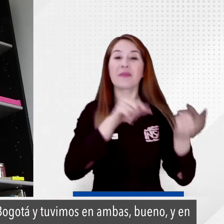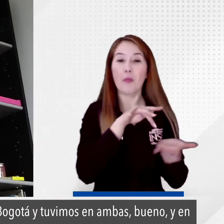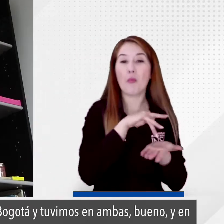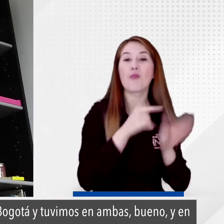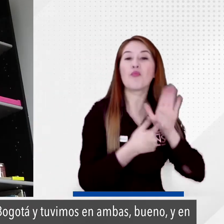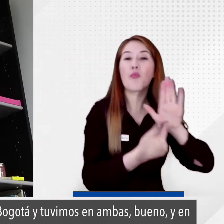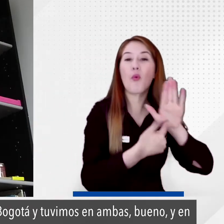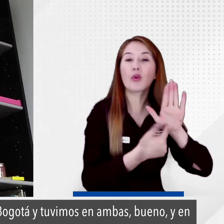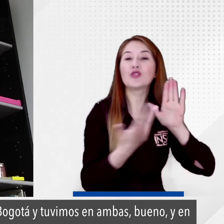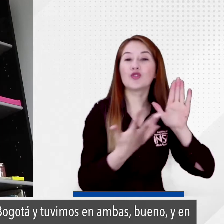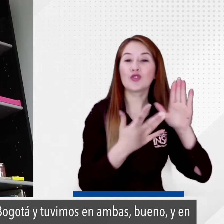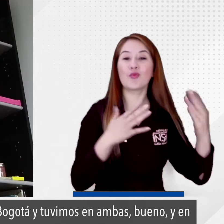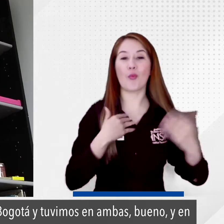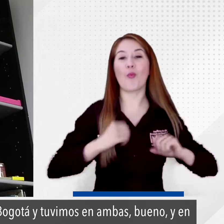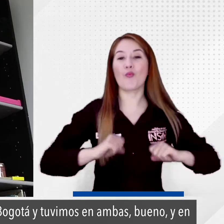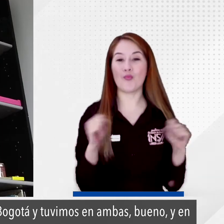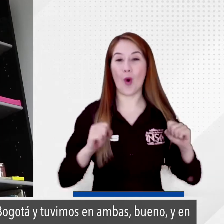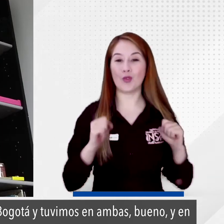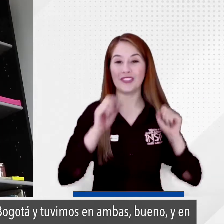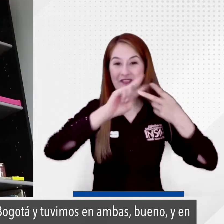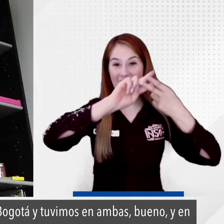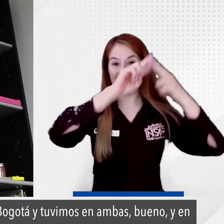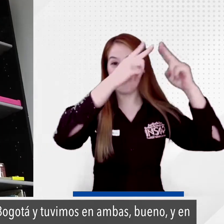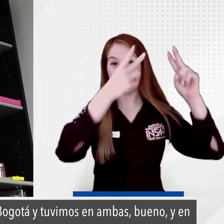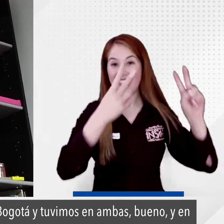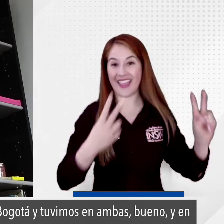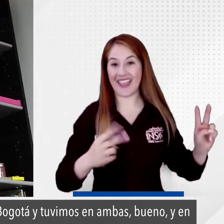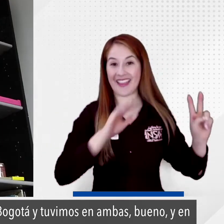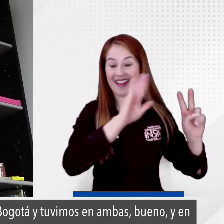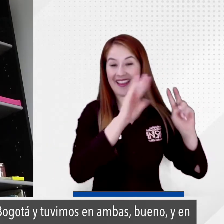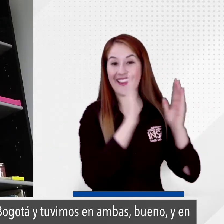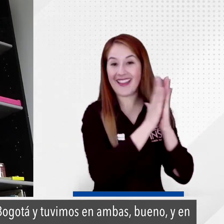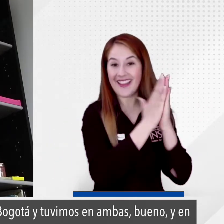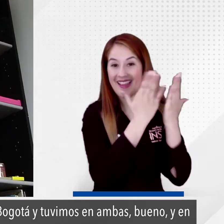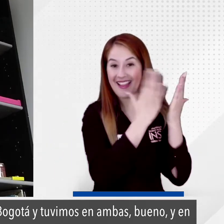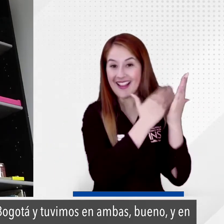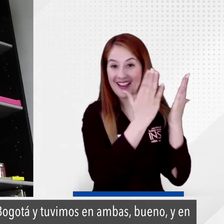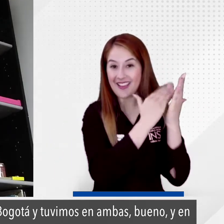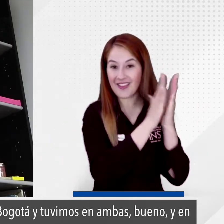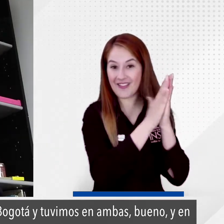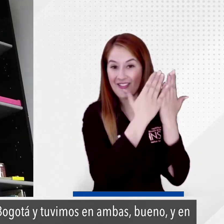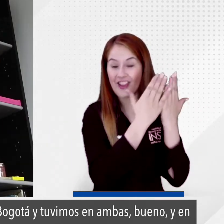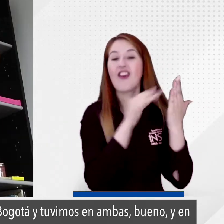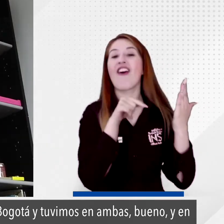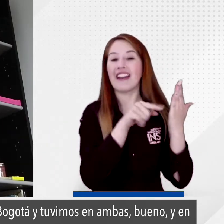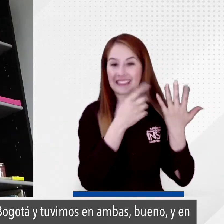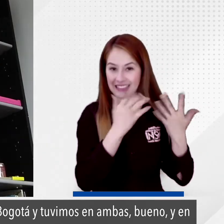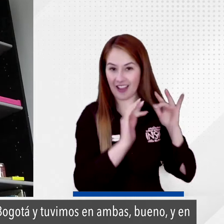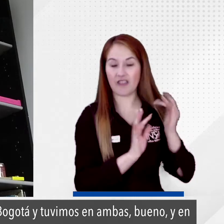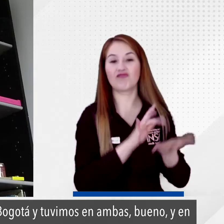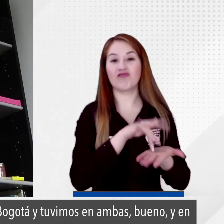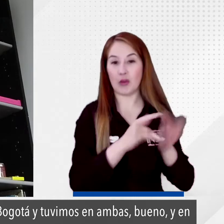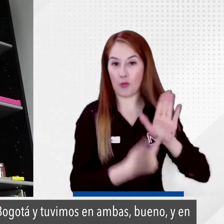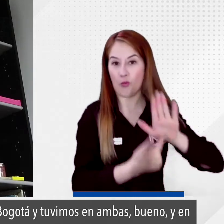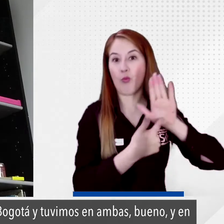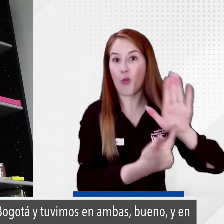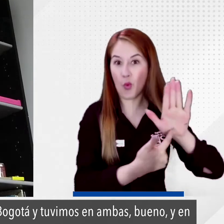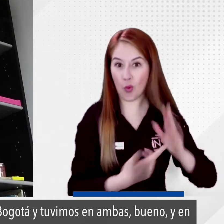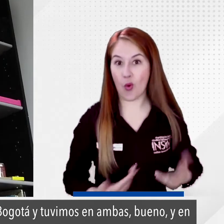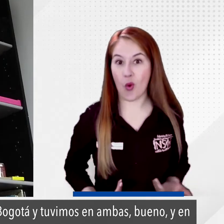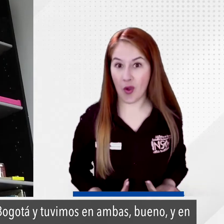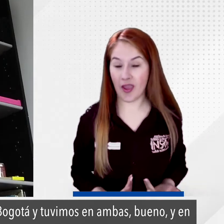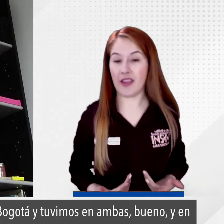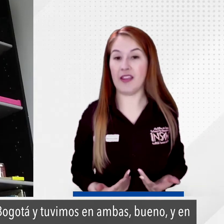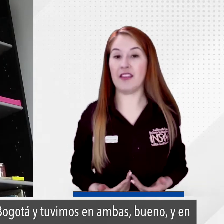en la Filbo en Bogotá, y tuvimos en ambas, bueno, y en otros espacios, ¿cierto? En otros espacios acá